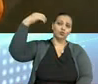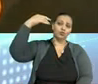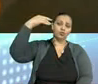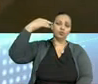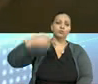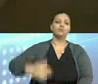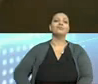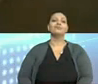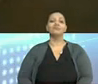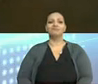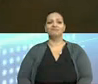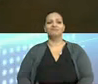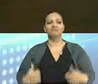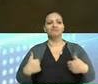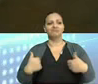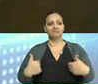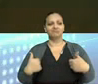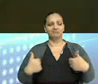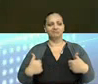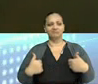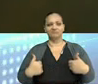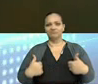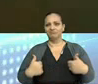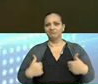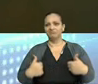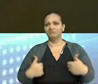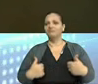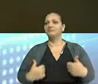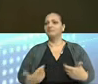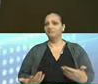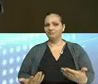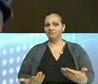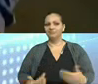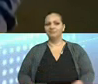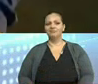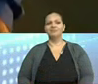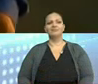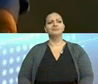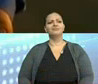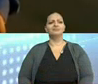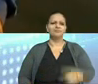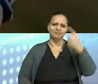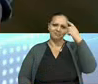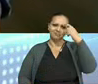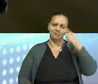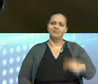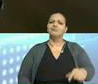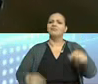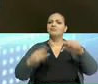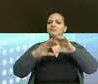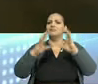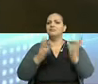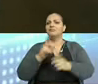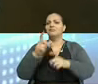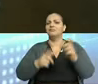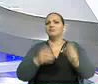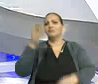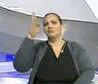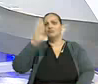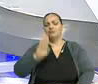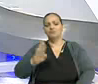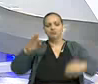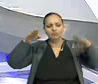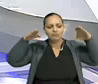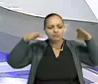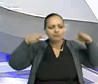invita y nos envía el mensaje de Dios de que aún tiene muchos proyectos para nosotros. Gracias, mi querido Carlos Julio, nos